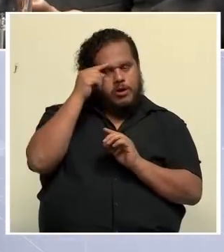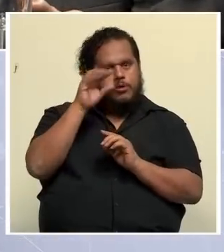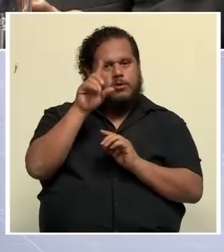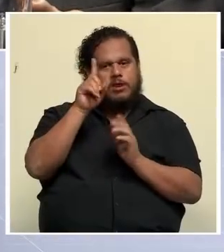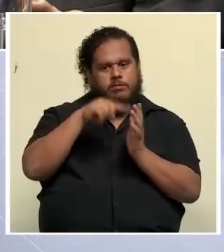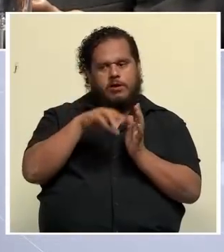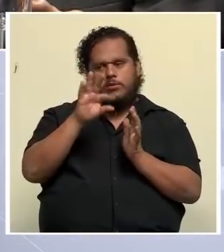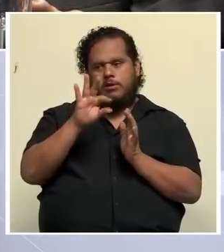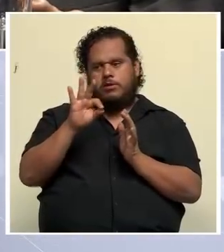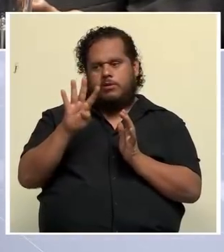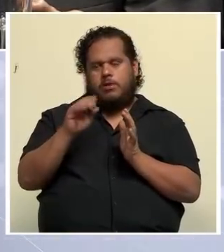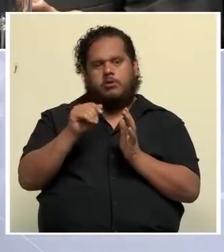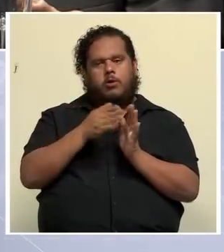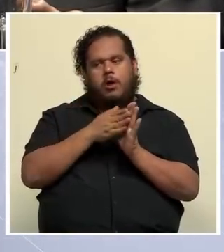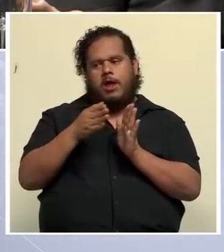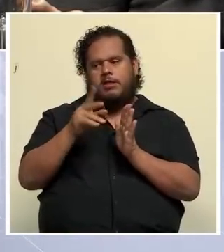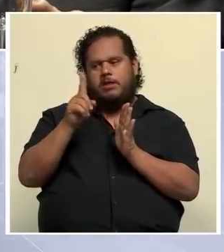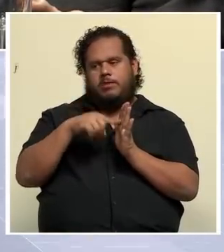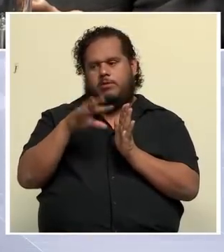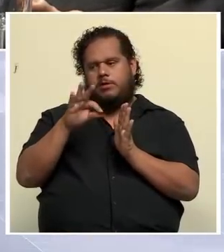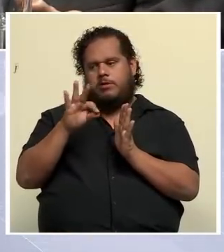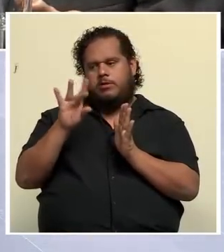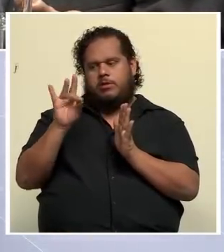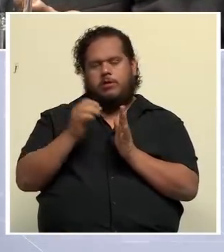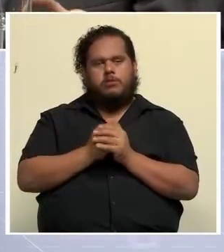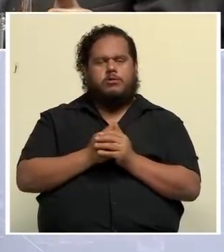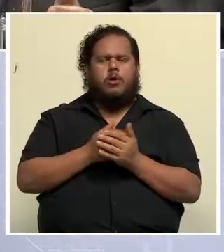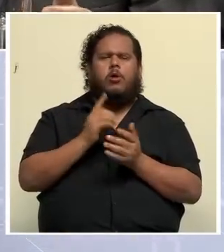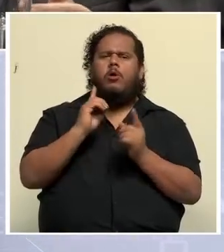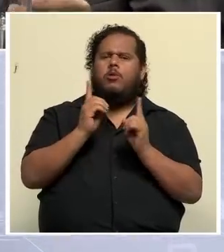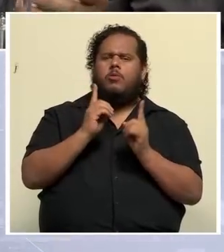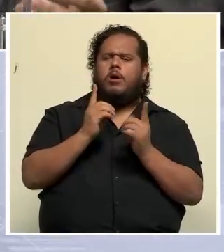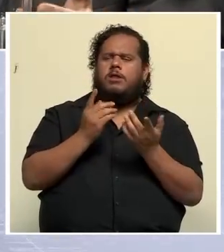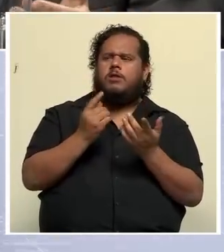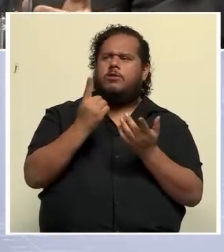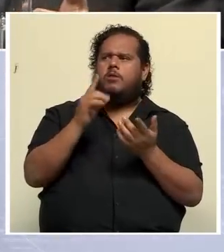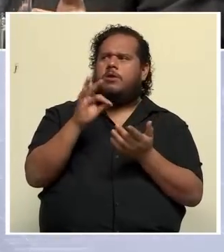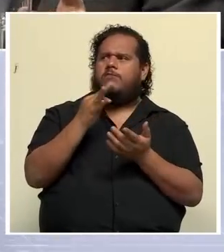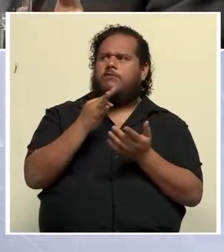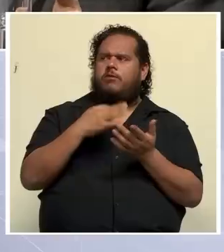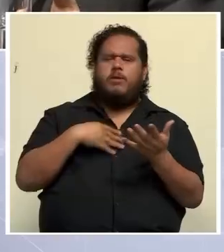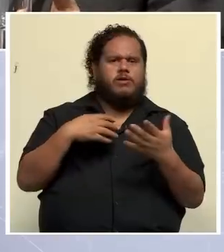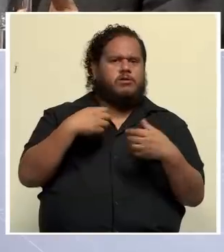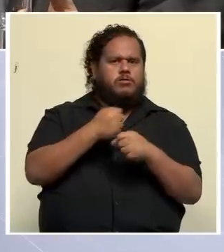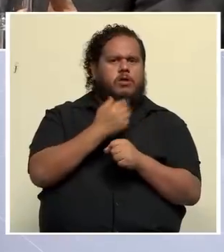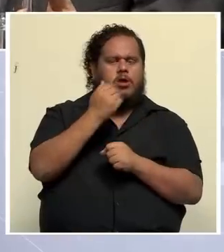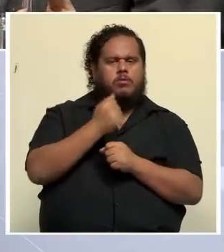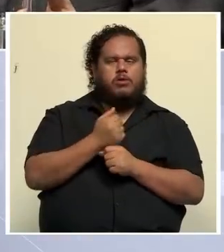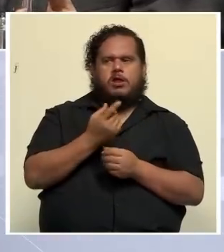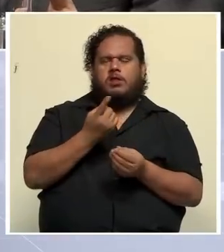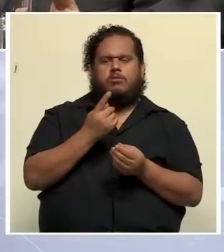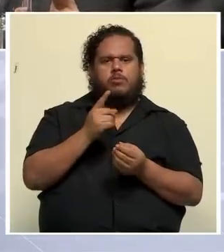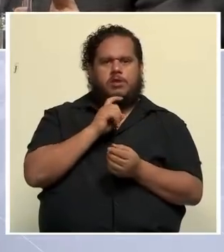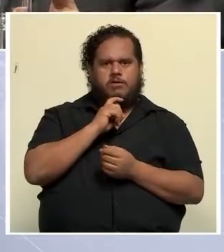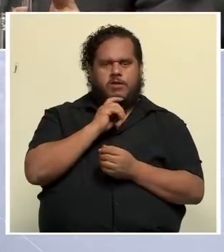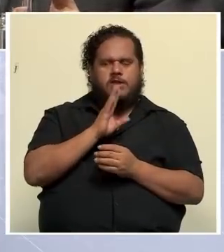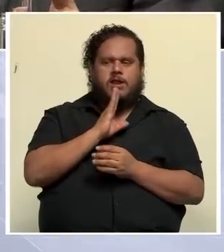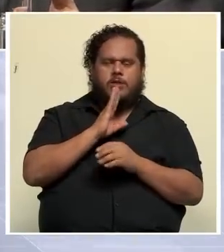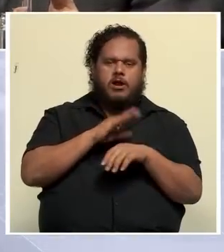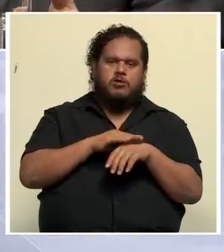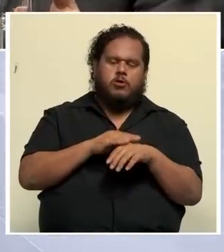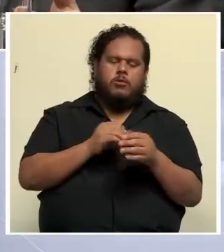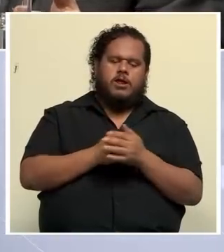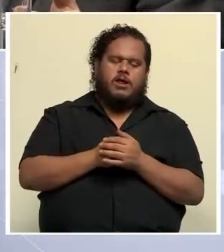94 al 98. ¿Cuál sería, de una manera pues resumida, por supuesto, porque ciertamente es muy complejo hablar de desigualdad o